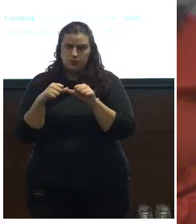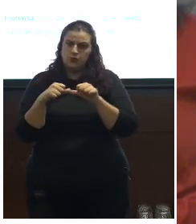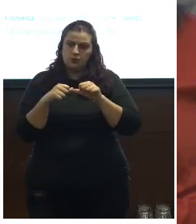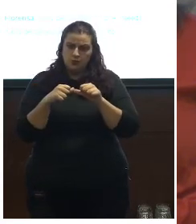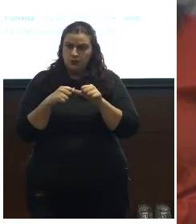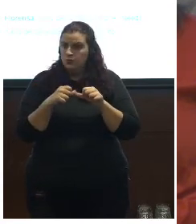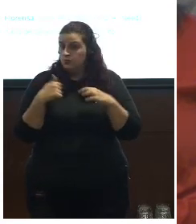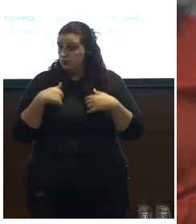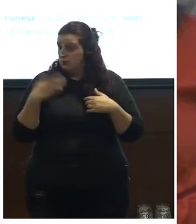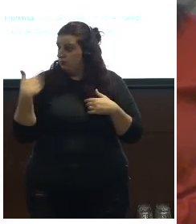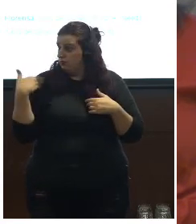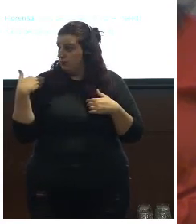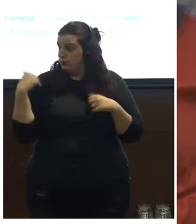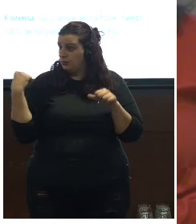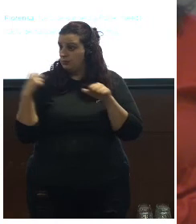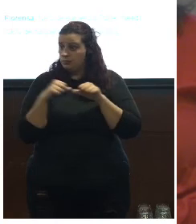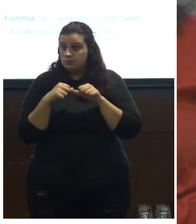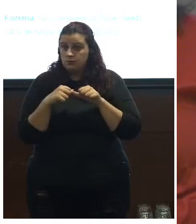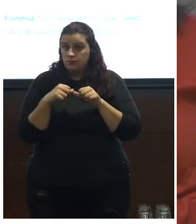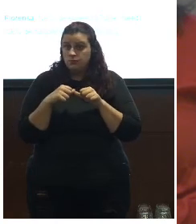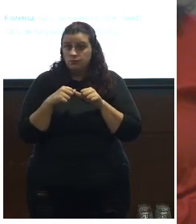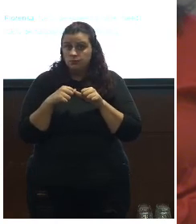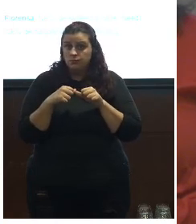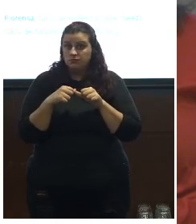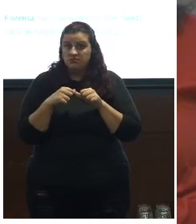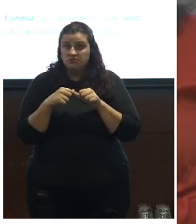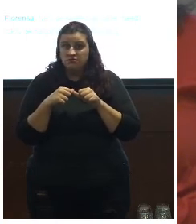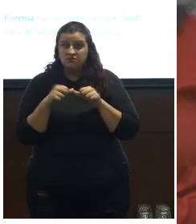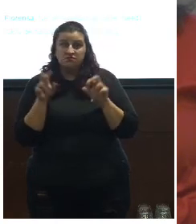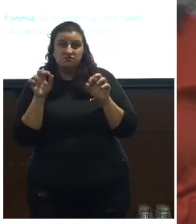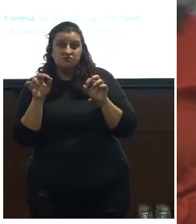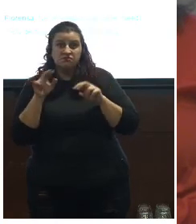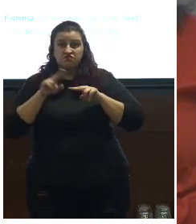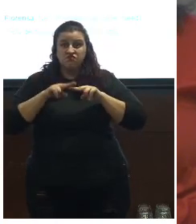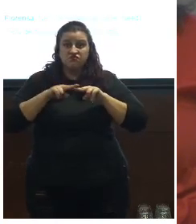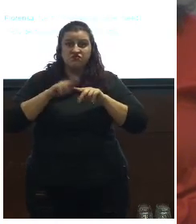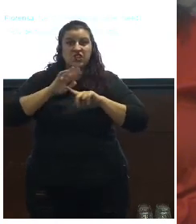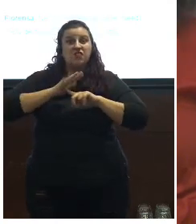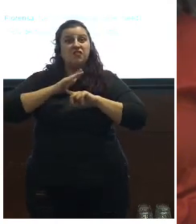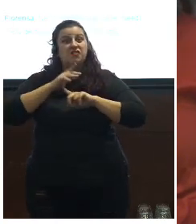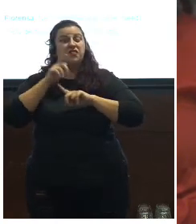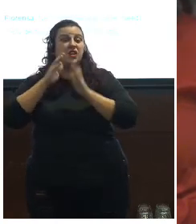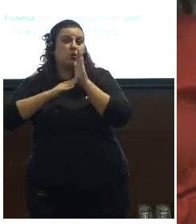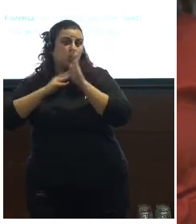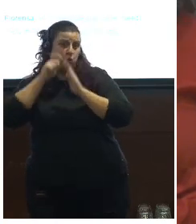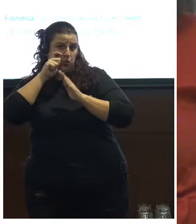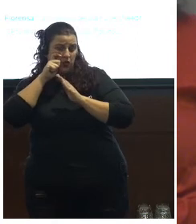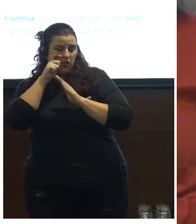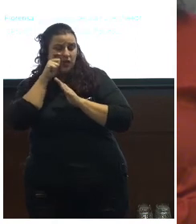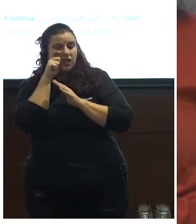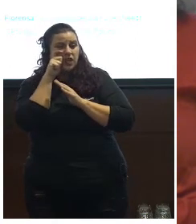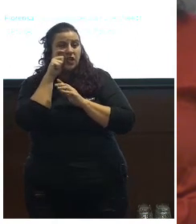Y en los últimos años he dejado de ir a todo lo que se celebra en Fitur, que tiene que ver con el mundo del